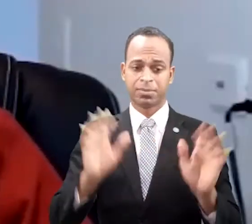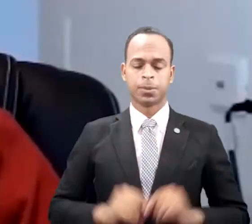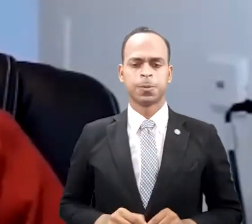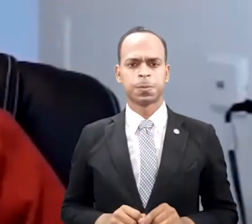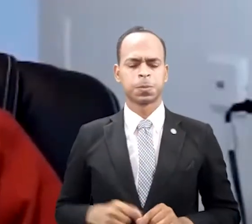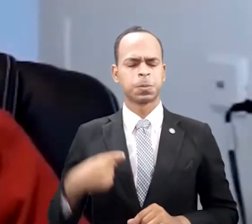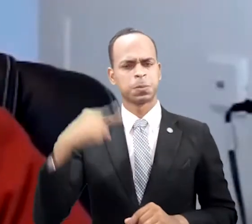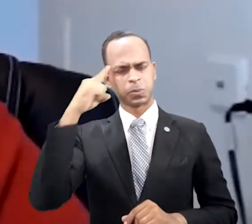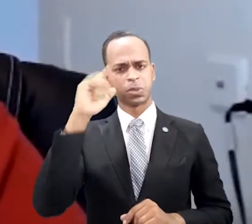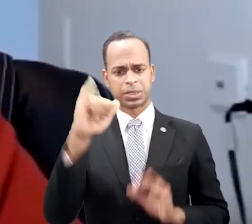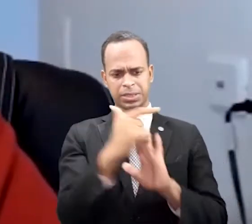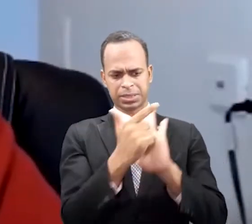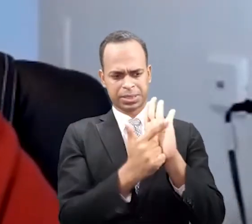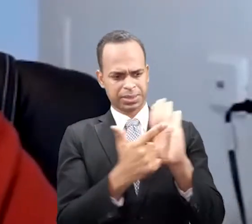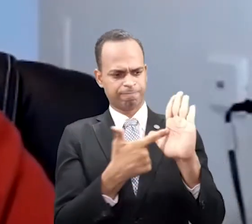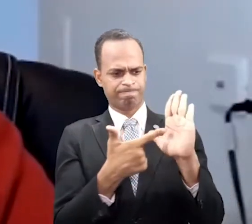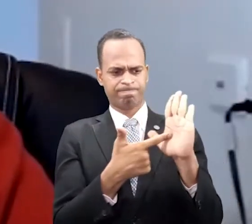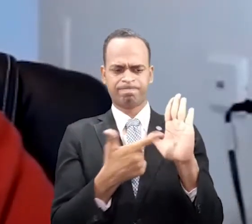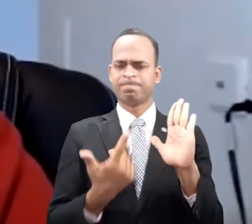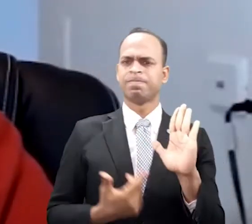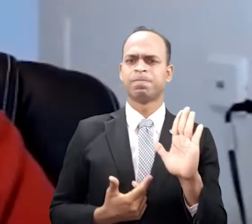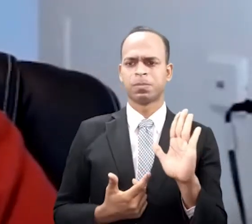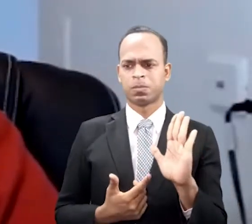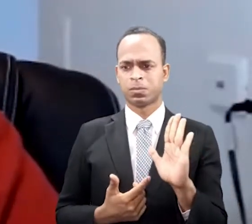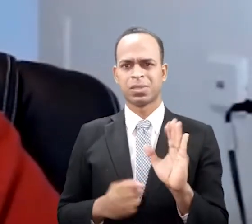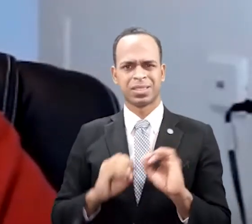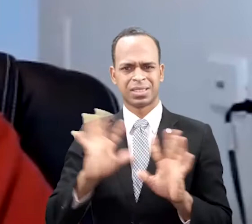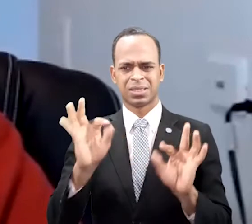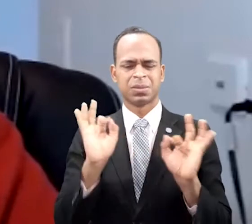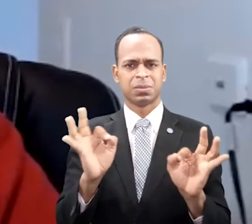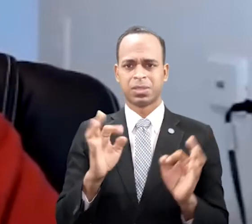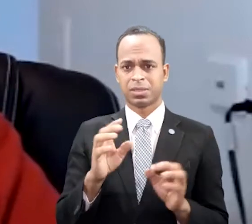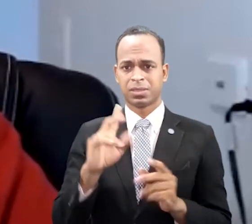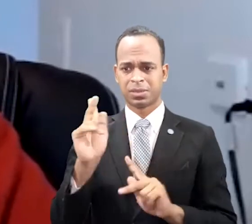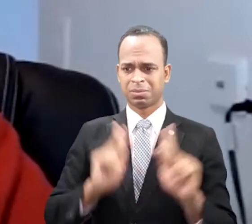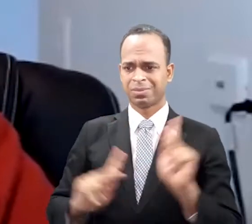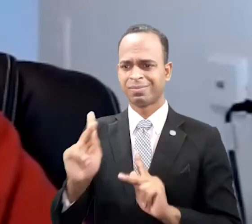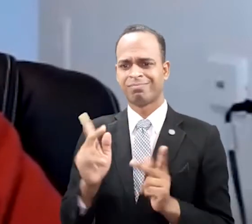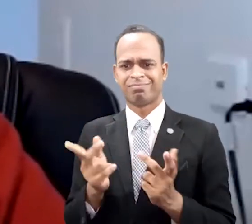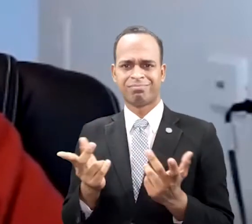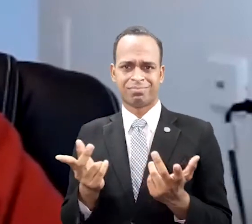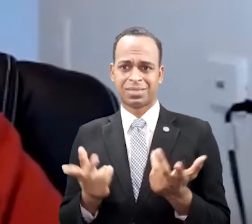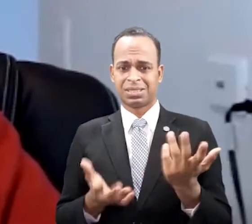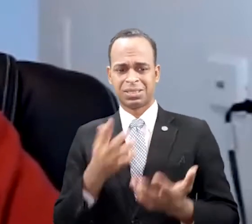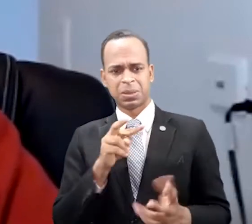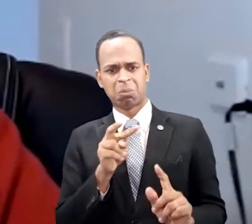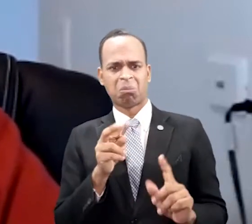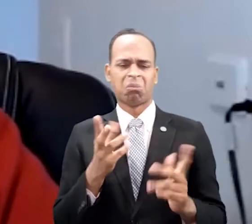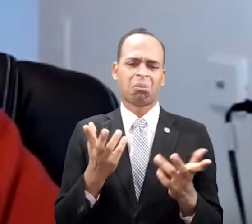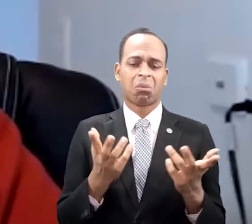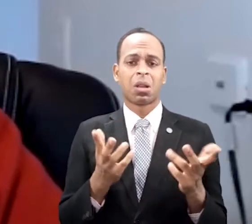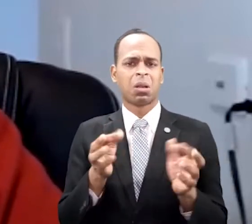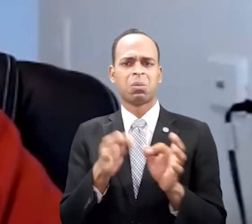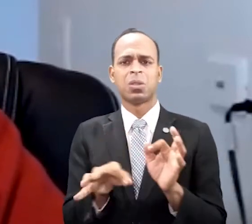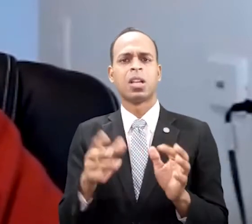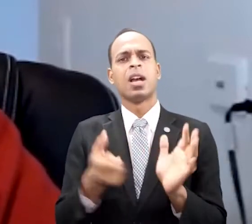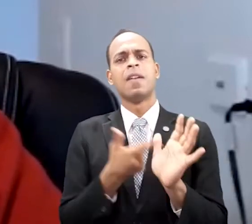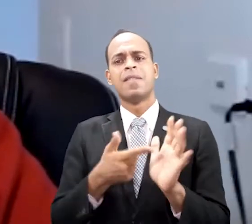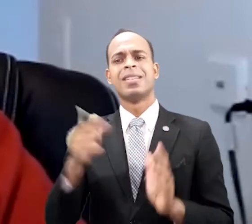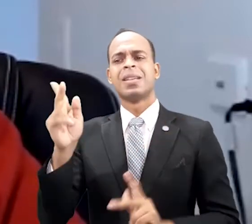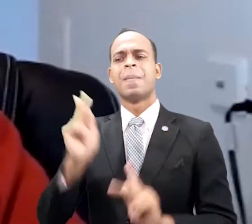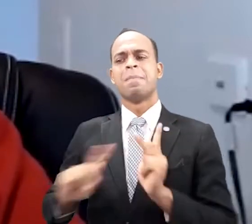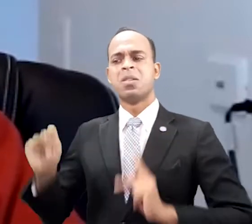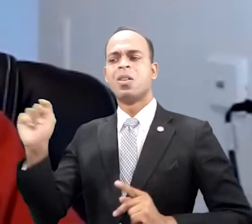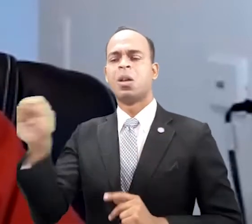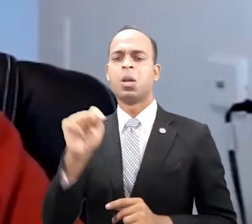que la ventaja que tiene la ley es que es altamente efectiva. Y hay gente que no le va a llamar la atención esa efectividad. Es sencillo, ¿no? Entonces siempre van a